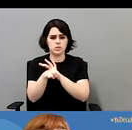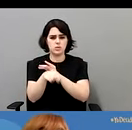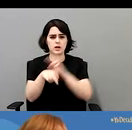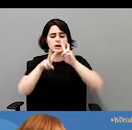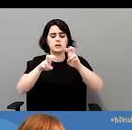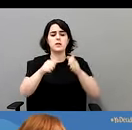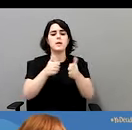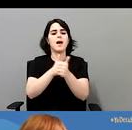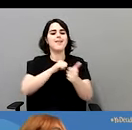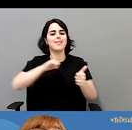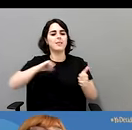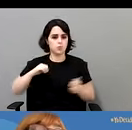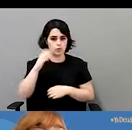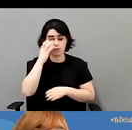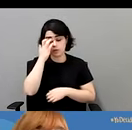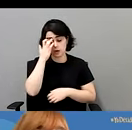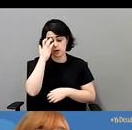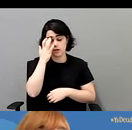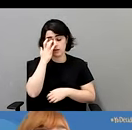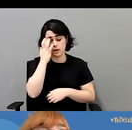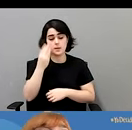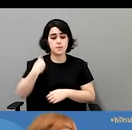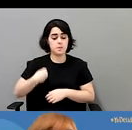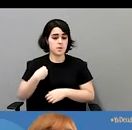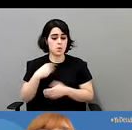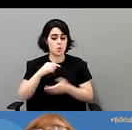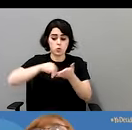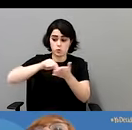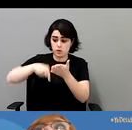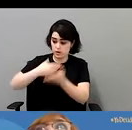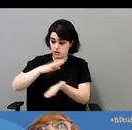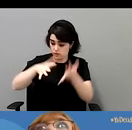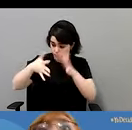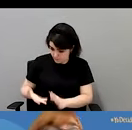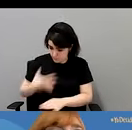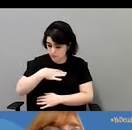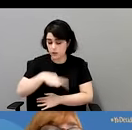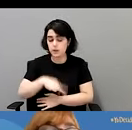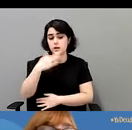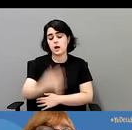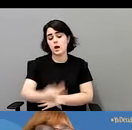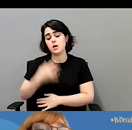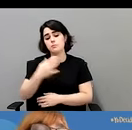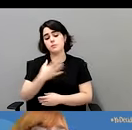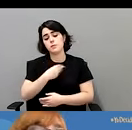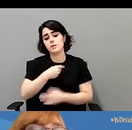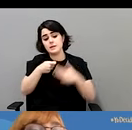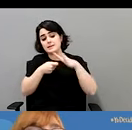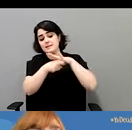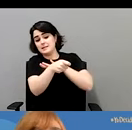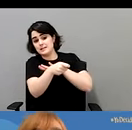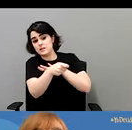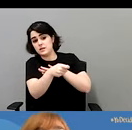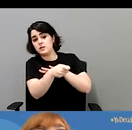asistencia personal, ¿vale? Para hacer esas contrataciones y para presentar esos papeles ante